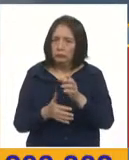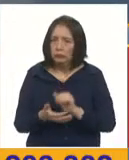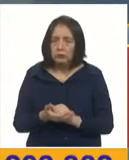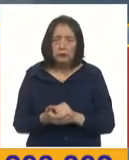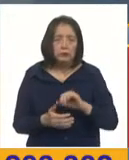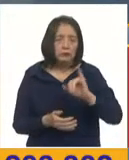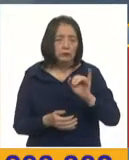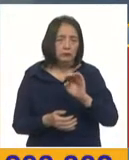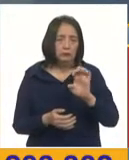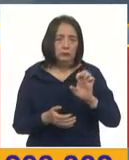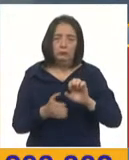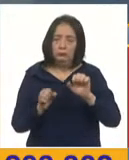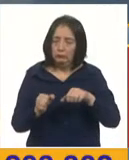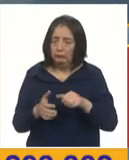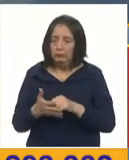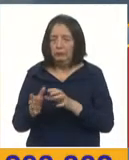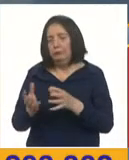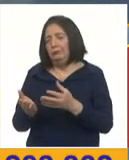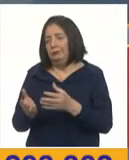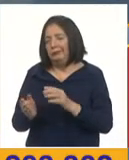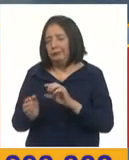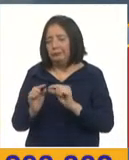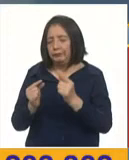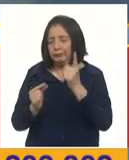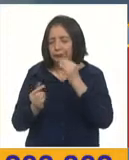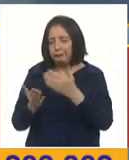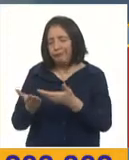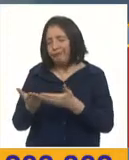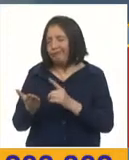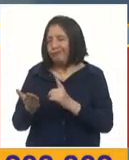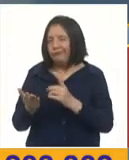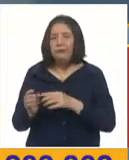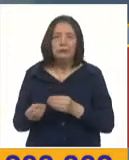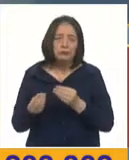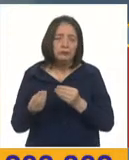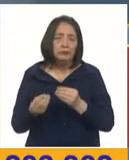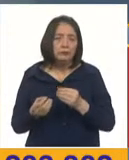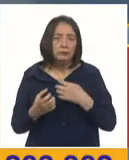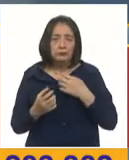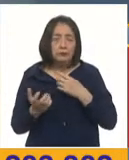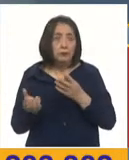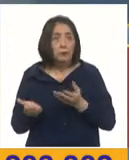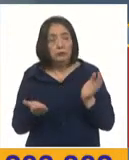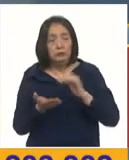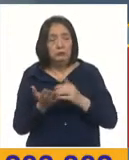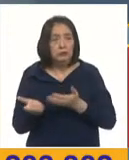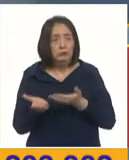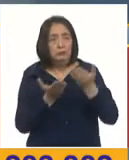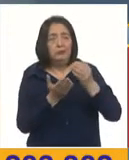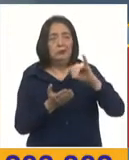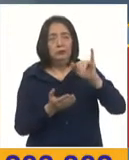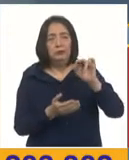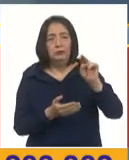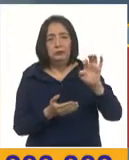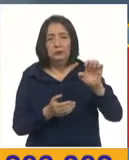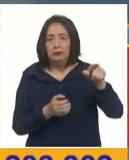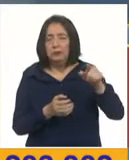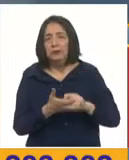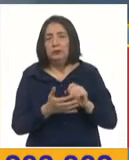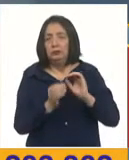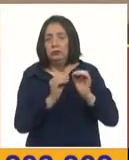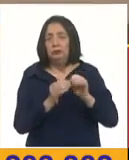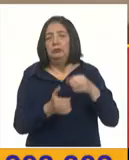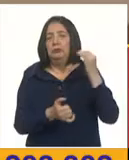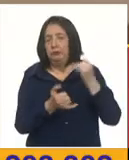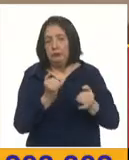pueden ser apeladas por los partidos la apelación se eleva al jurado nacional de elecciones que deberá resolver de manera definitiva